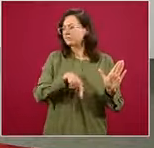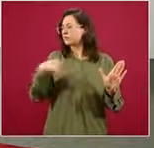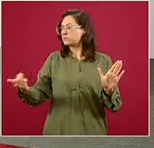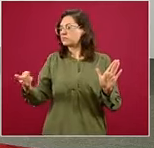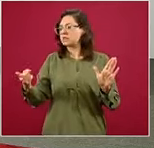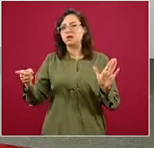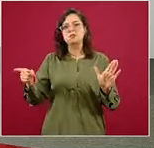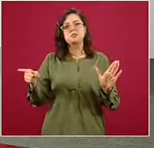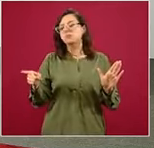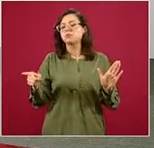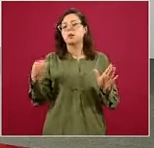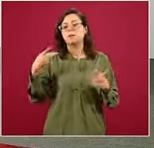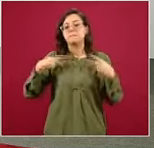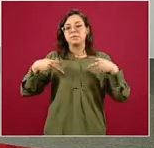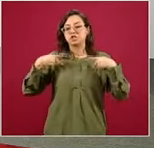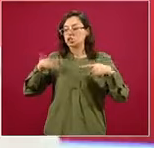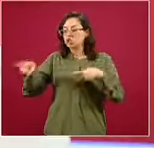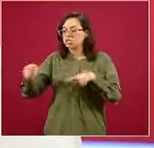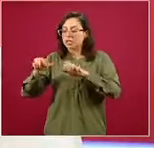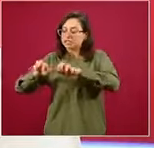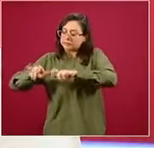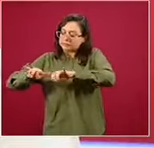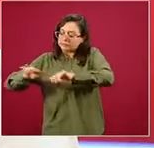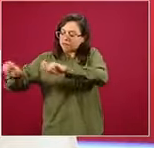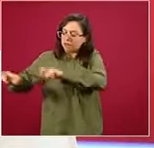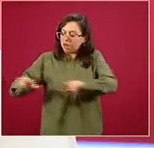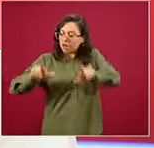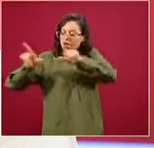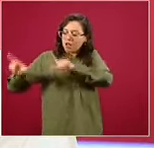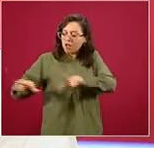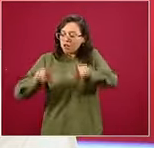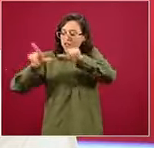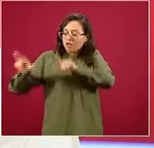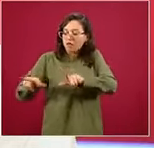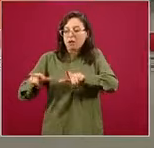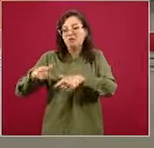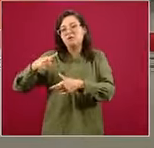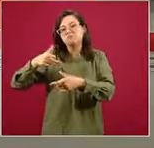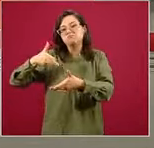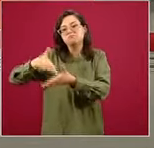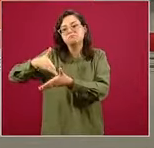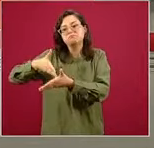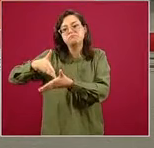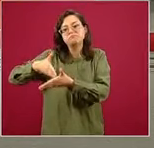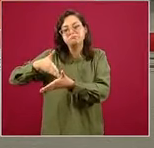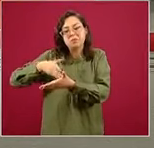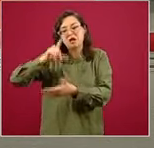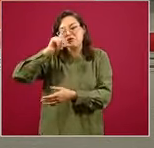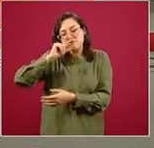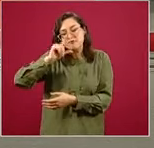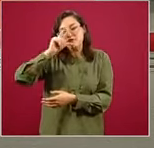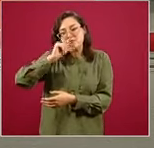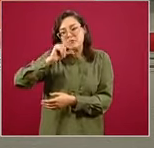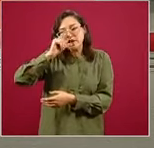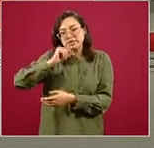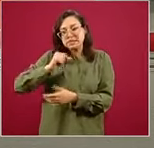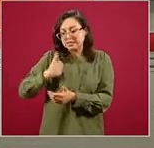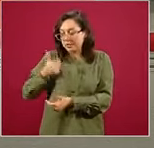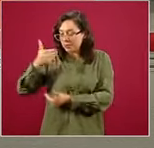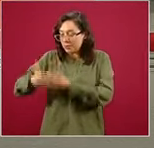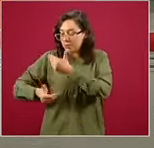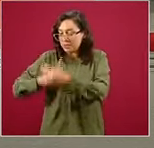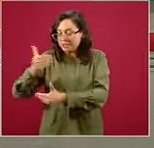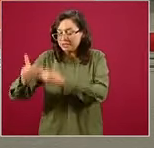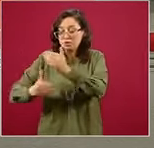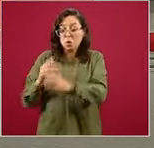de la persona encargada de subir los datos de ocupación a la plataforma, no tenía todavía todo el proceso de